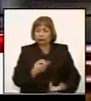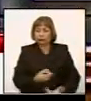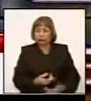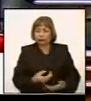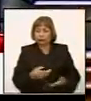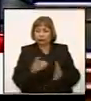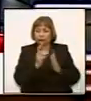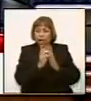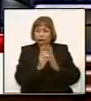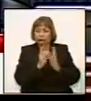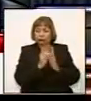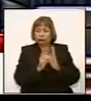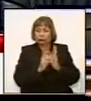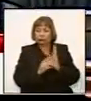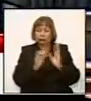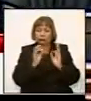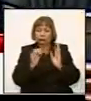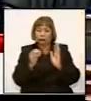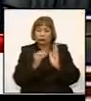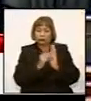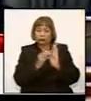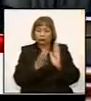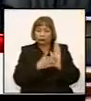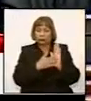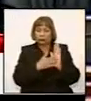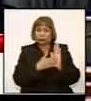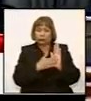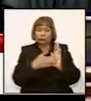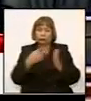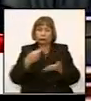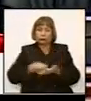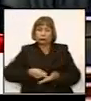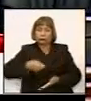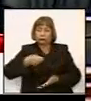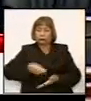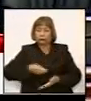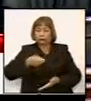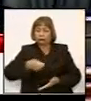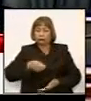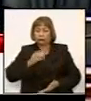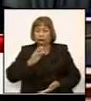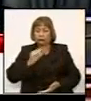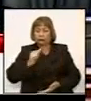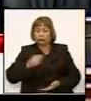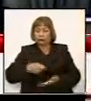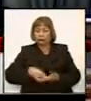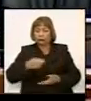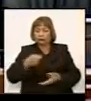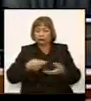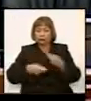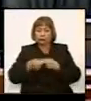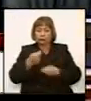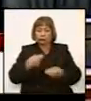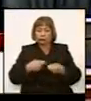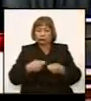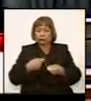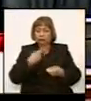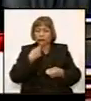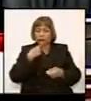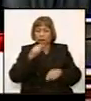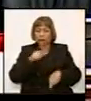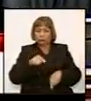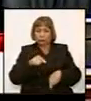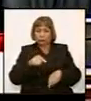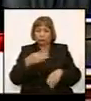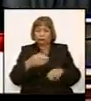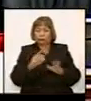el dictamen expresamente está excluido el arrendamiento financiero y el alquiler-venta. Eso ya está en